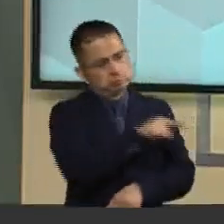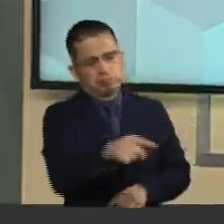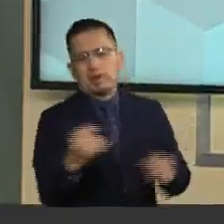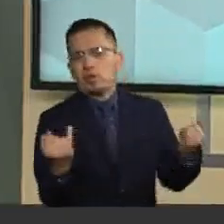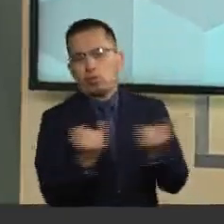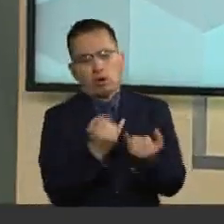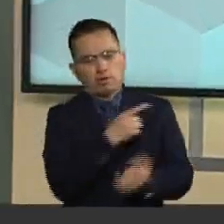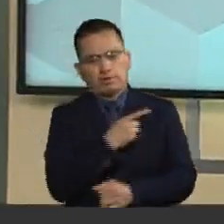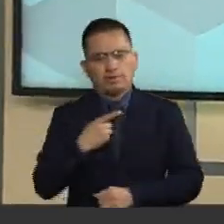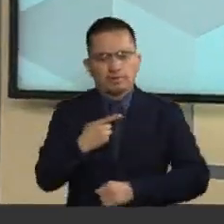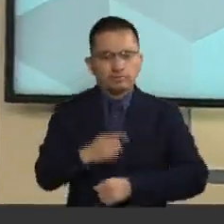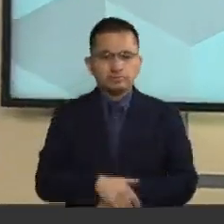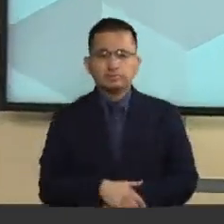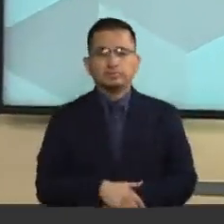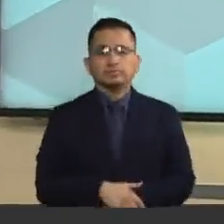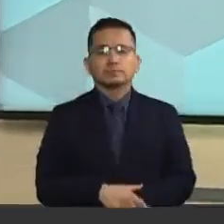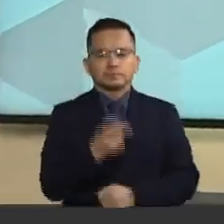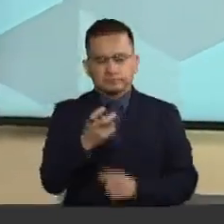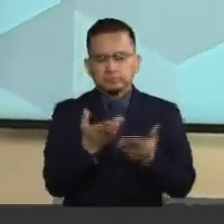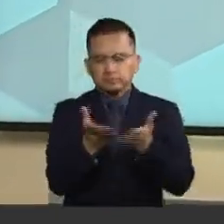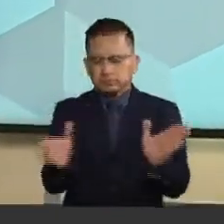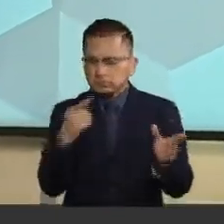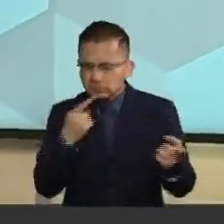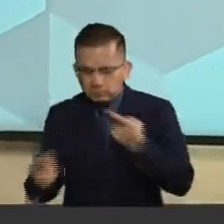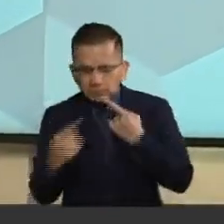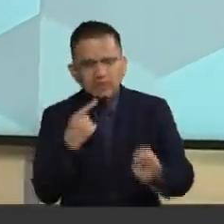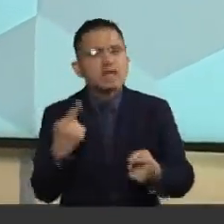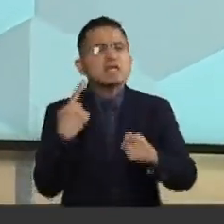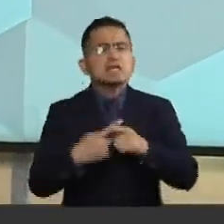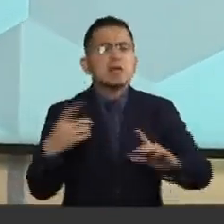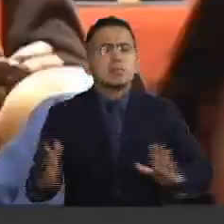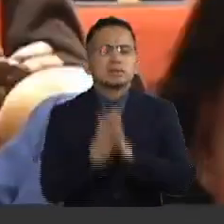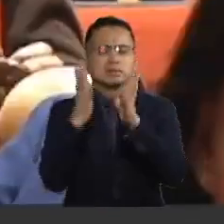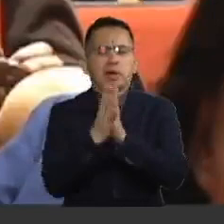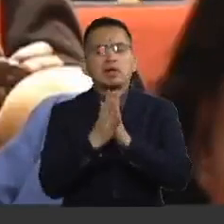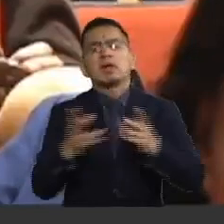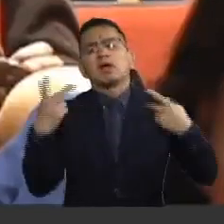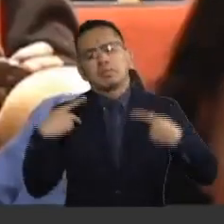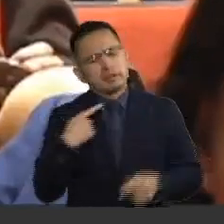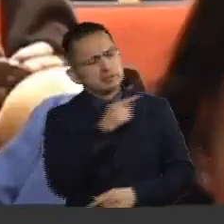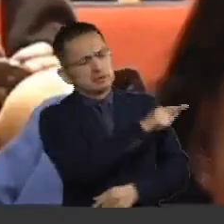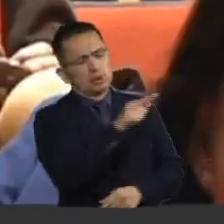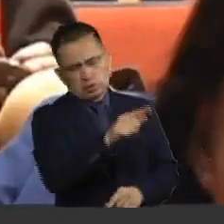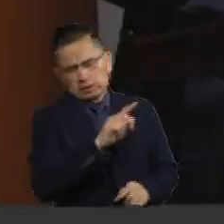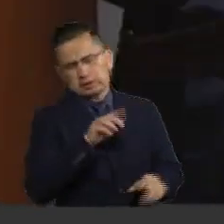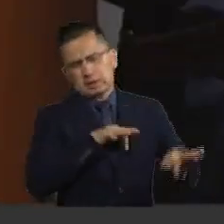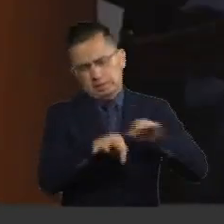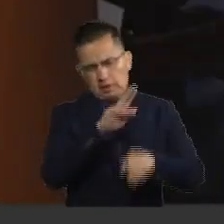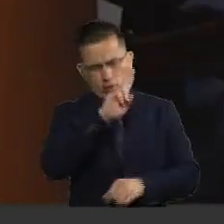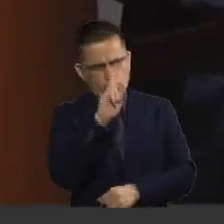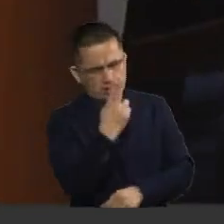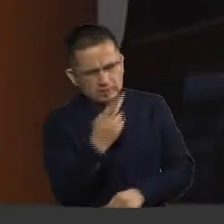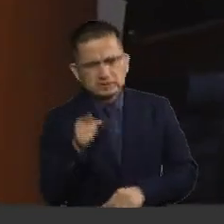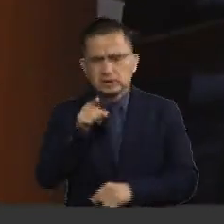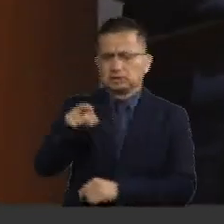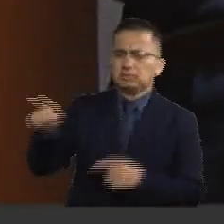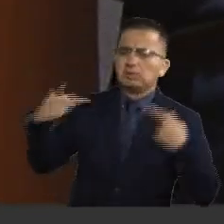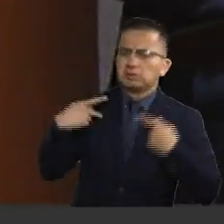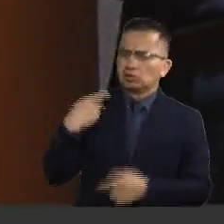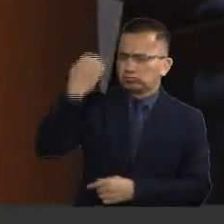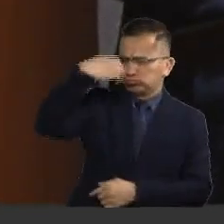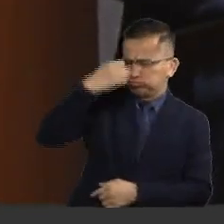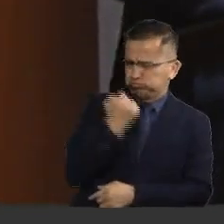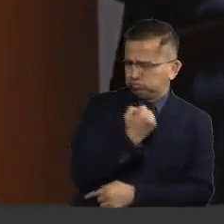en este ejercicio participaron personas dedicadas a la academia también representantes de distintos sectores como el especialista en el tema Víctor